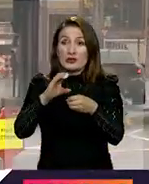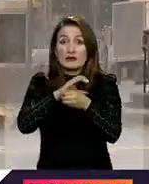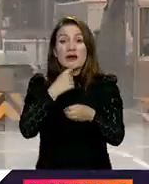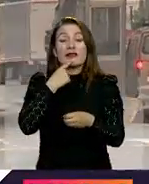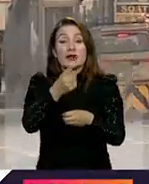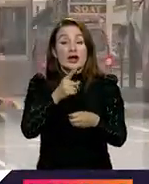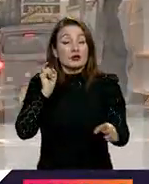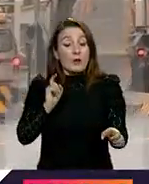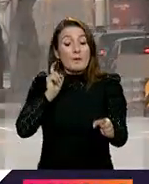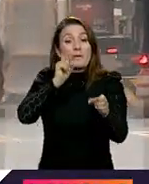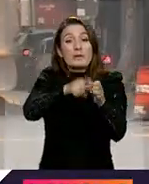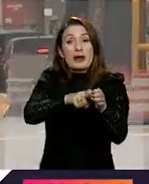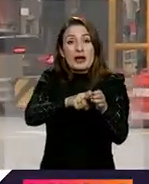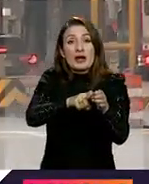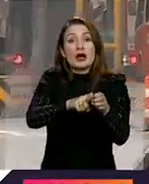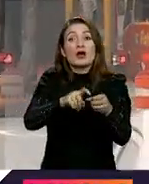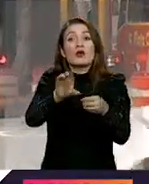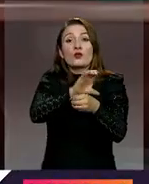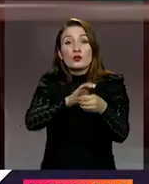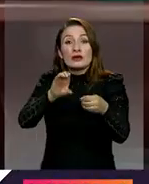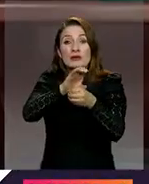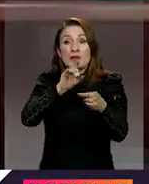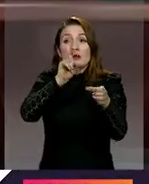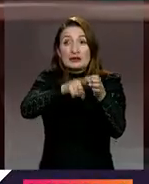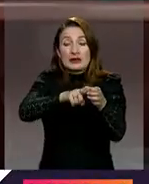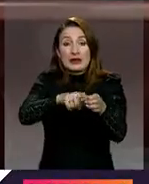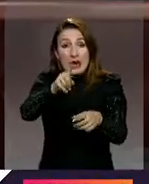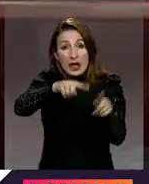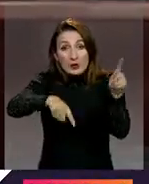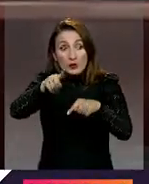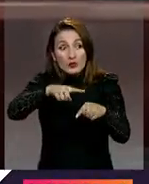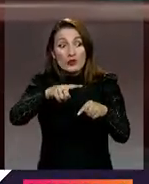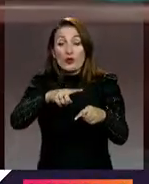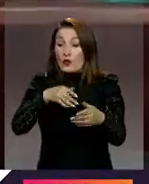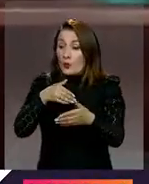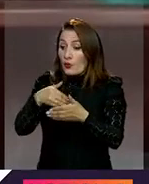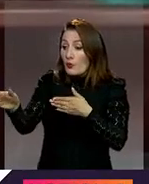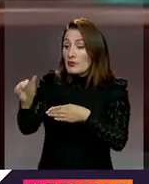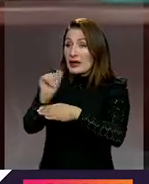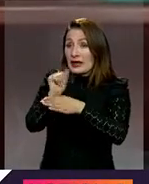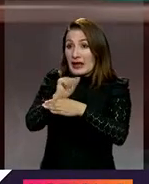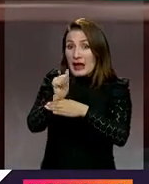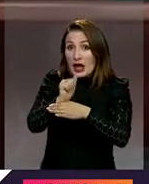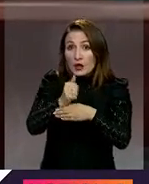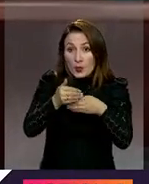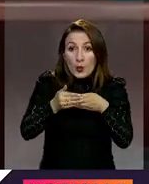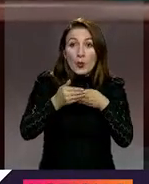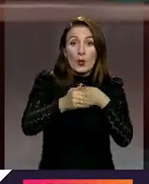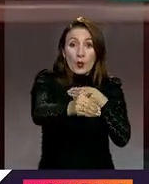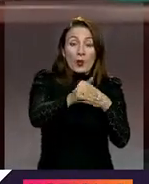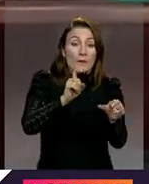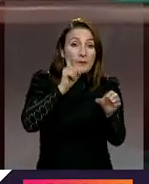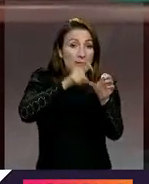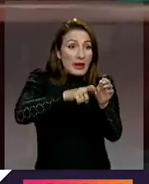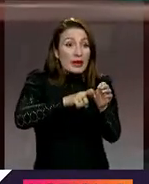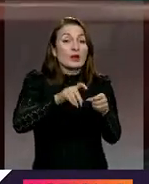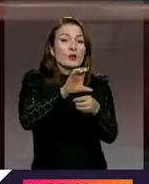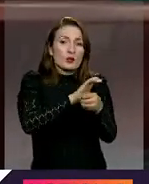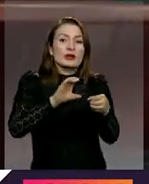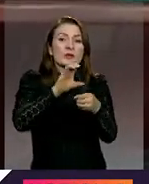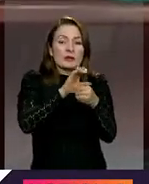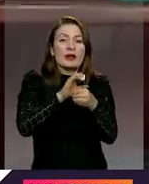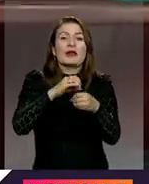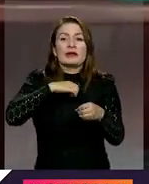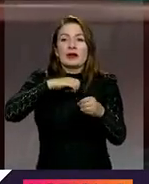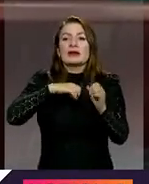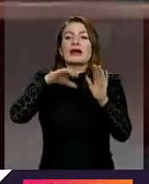quienes matriculen su vehículo en Cundinamarca. Quienes adquieran un vehículo en la presente vigencia, lo matriculen en Cundinamarca,